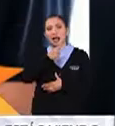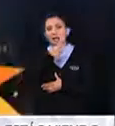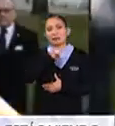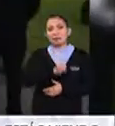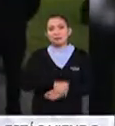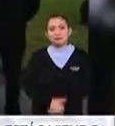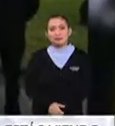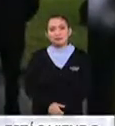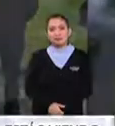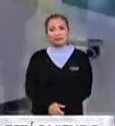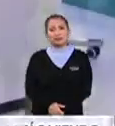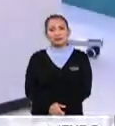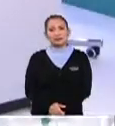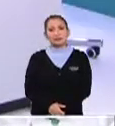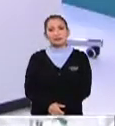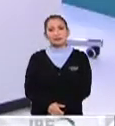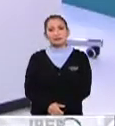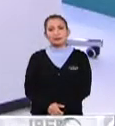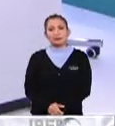Gante.